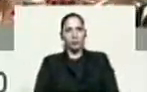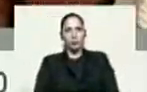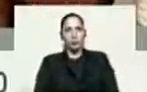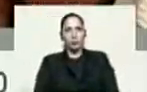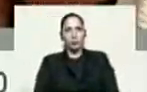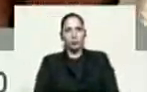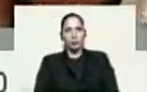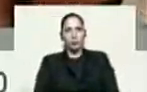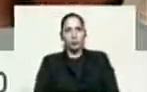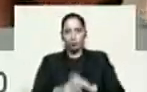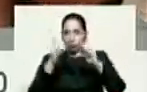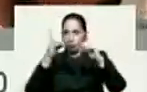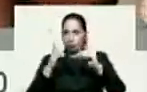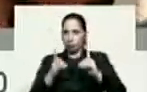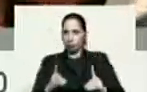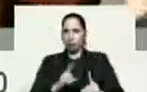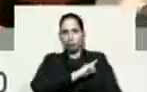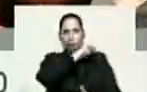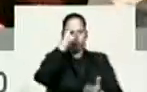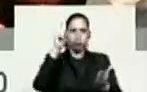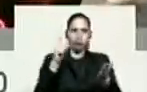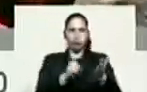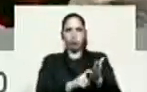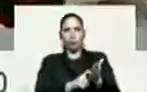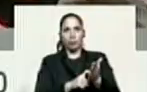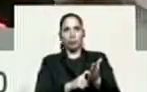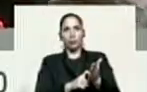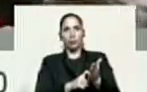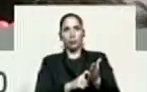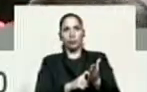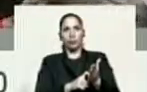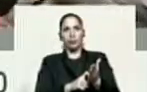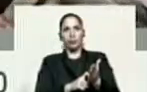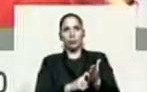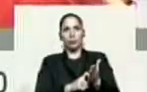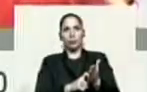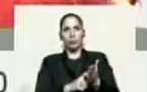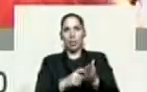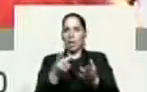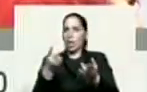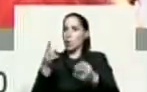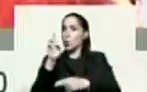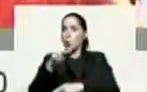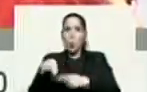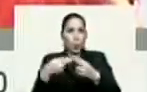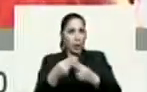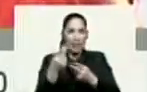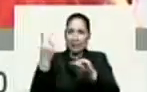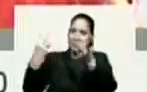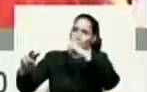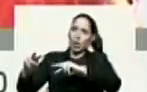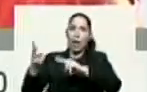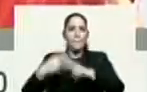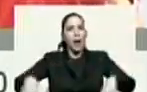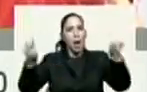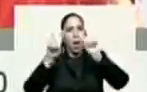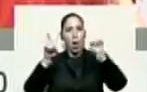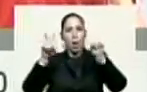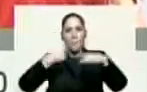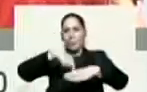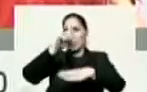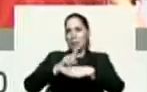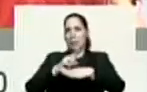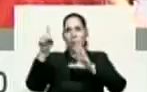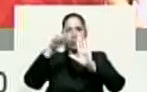la decisión absolutamente irreversible de no traicionar jamás los valores, principios que